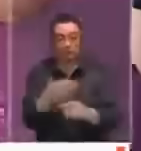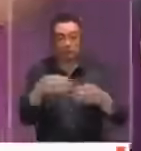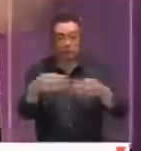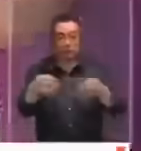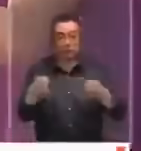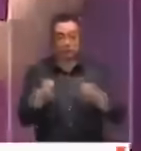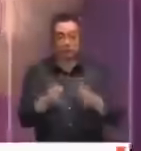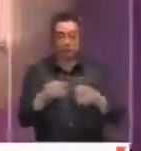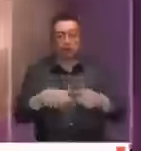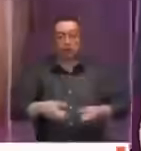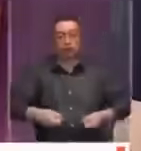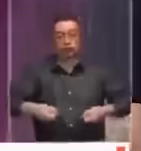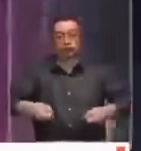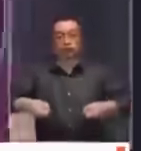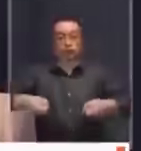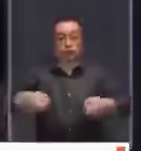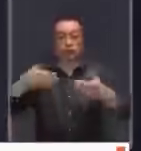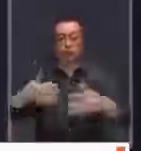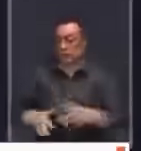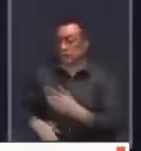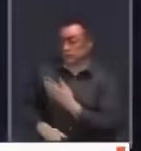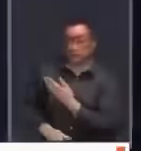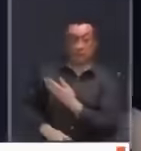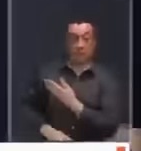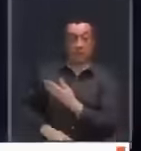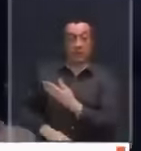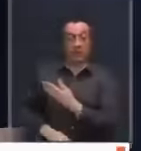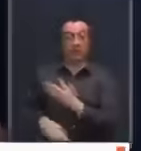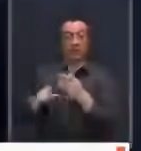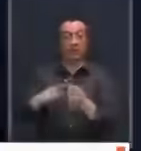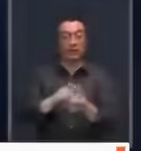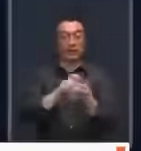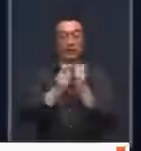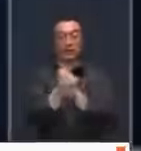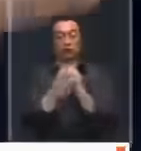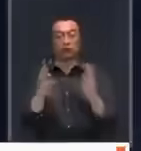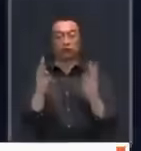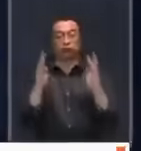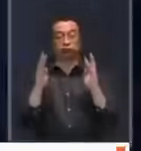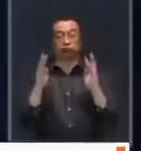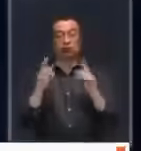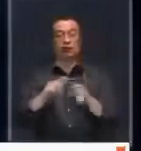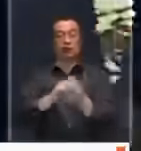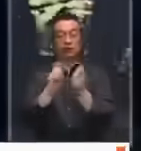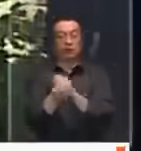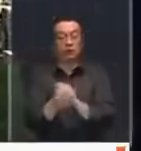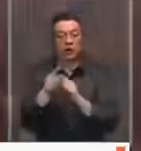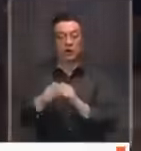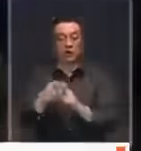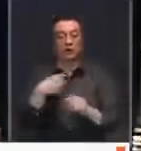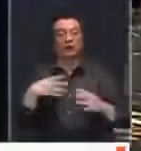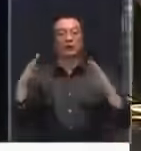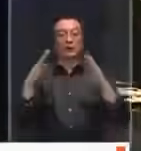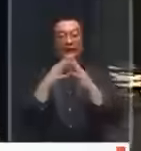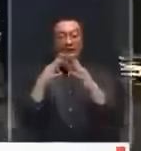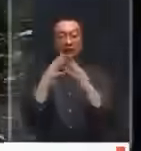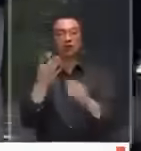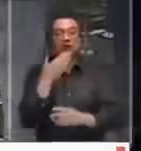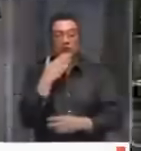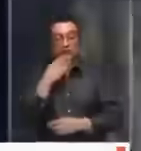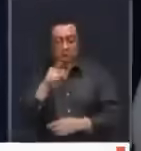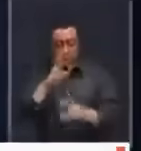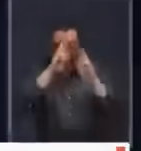va bajando ahora, ya lo bajan. Yo les decía que aquí cambiaba la escolta, acá es donde empieza el protagonismo también del ejército, porque los honores se los